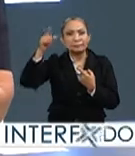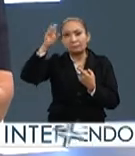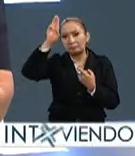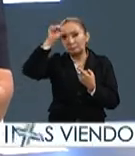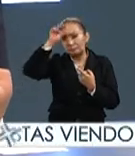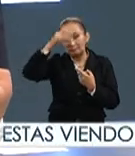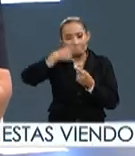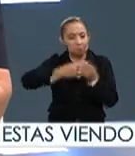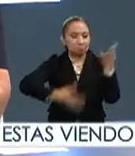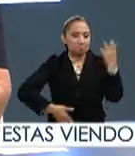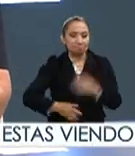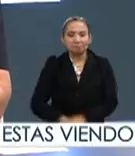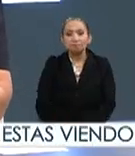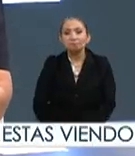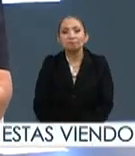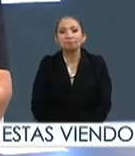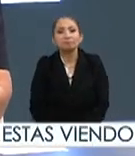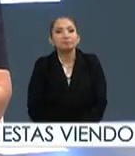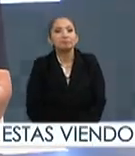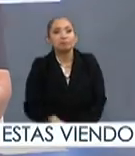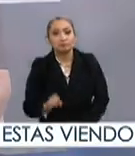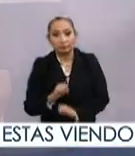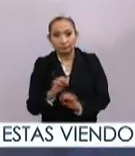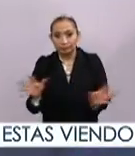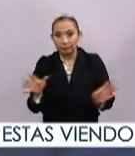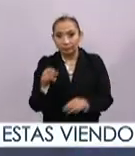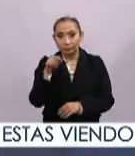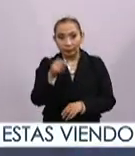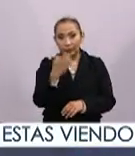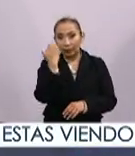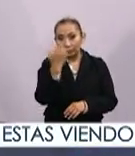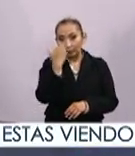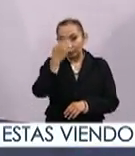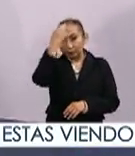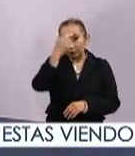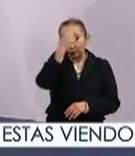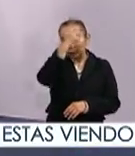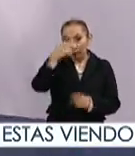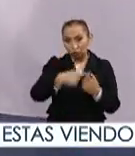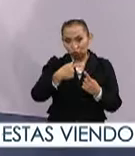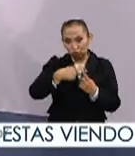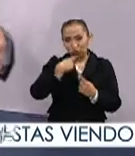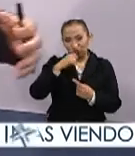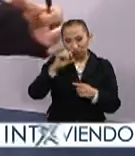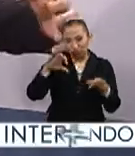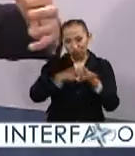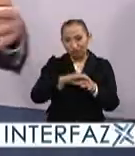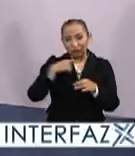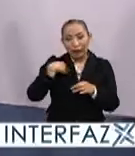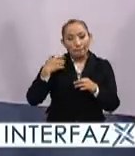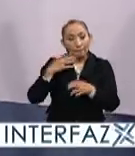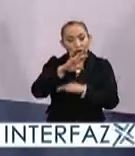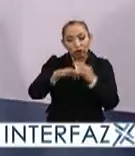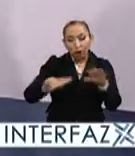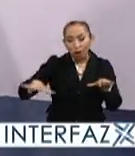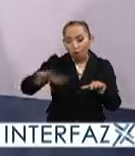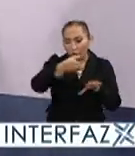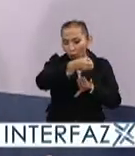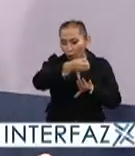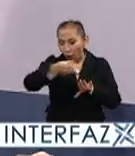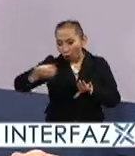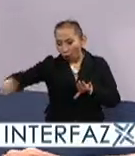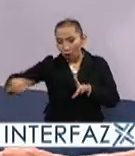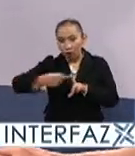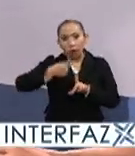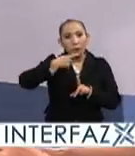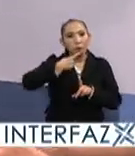Monterrey, etcétera. Y por supuesto, esta escuela de enfermería de la Cruz Roja pues forma parte de todo este organismo que es la Cruz